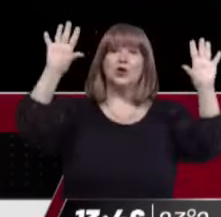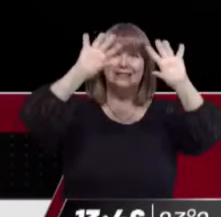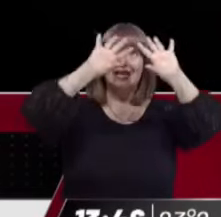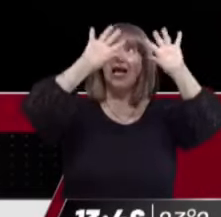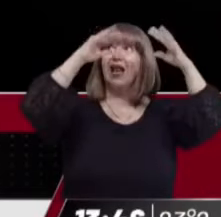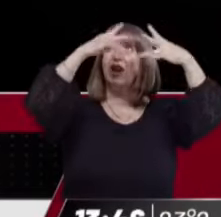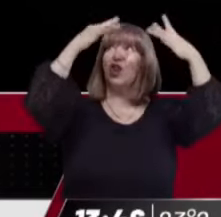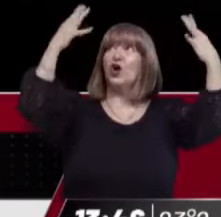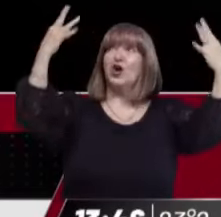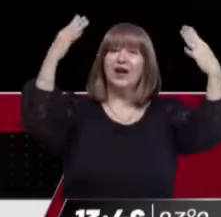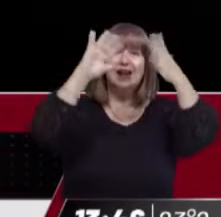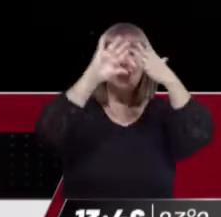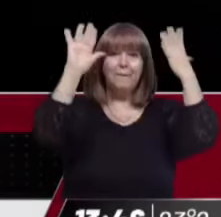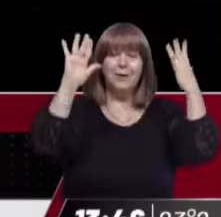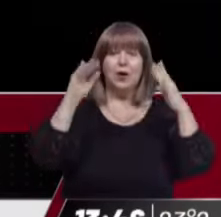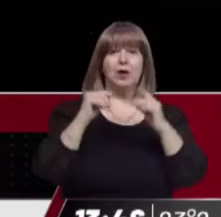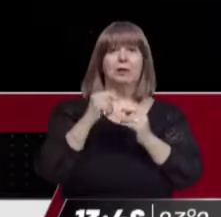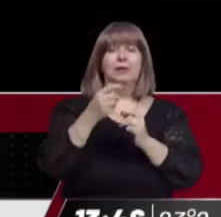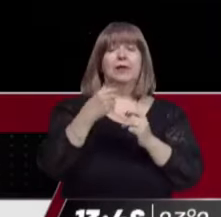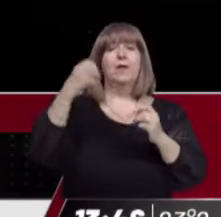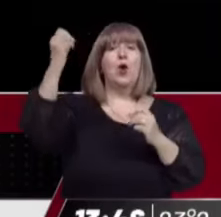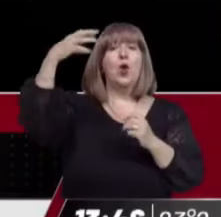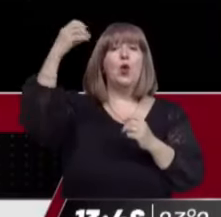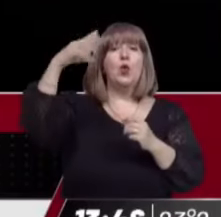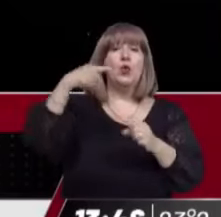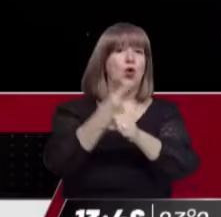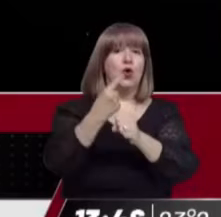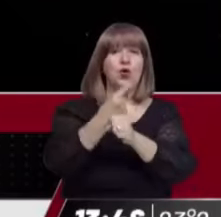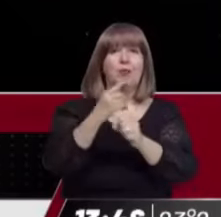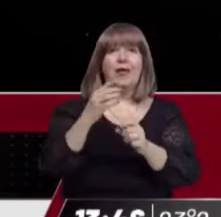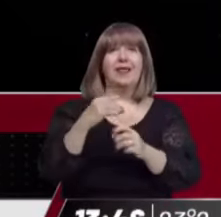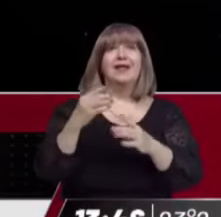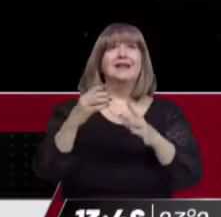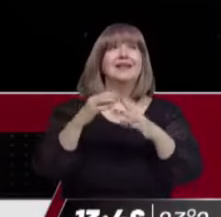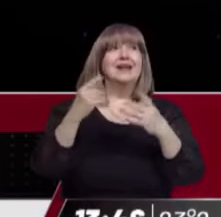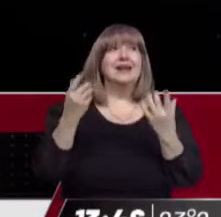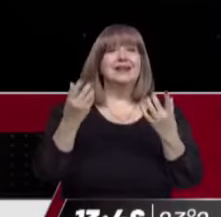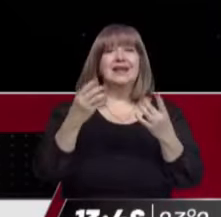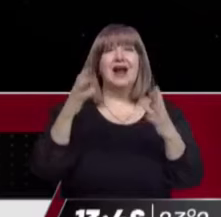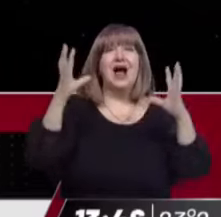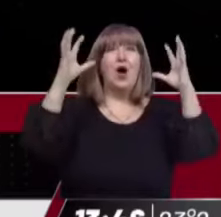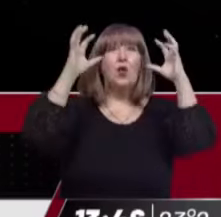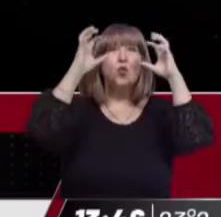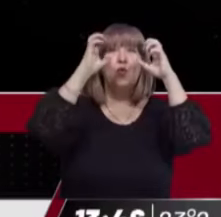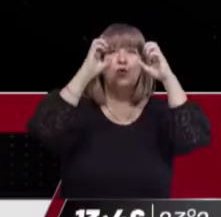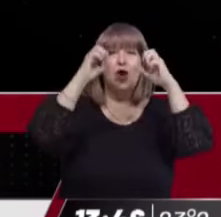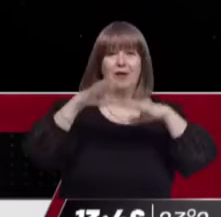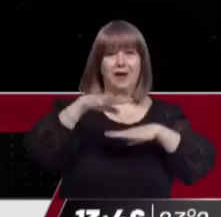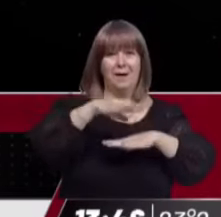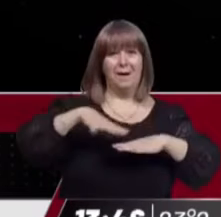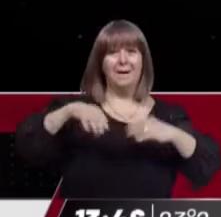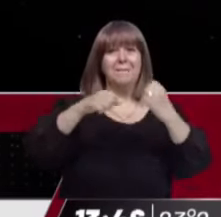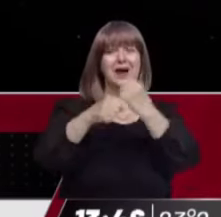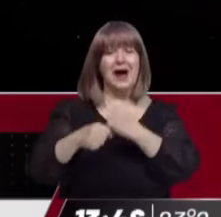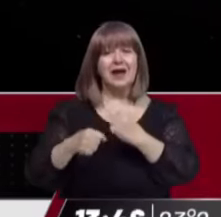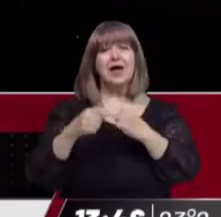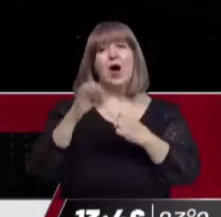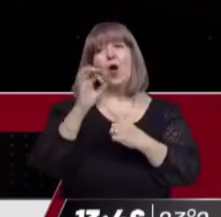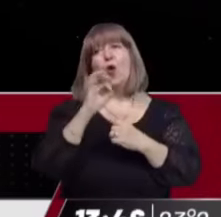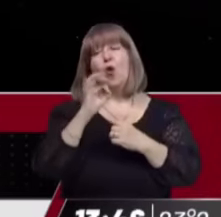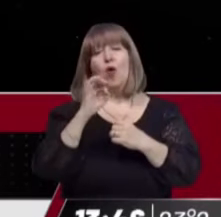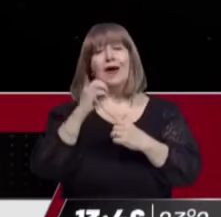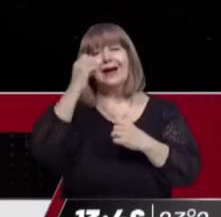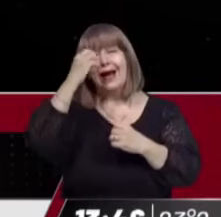que alejarte de las luces de la ciudad, ¿no? Es mejor juntarse en los parques, pero más que en los parques, en